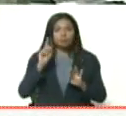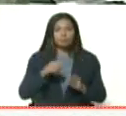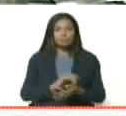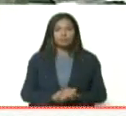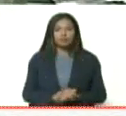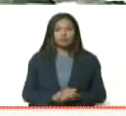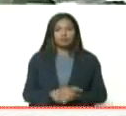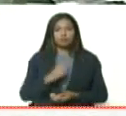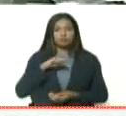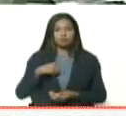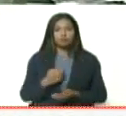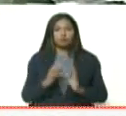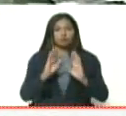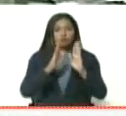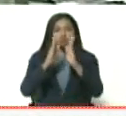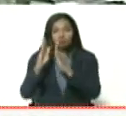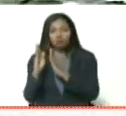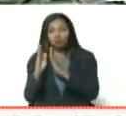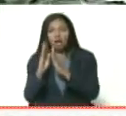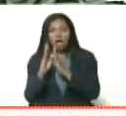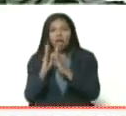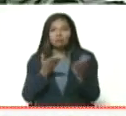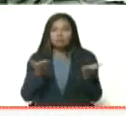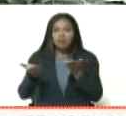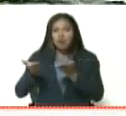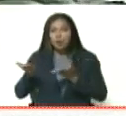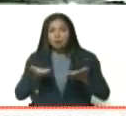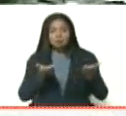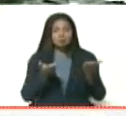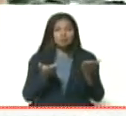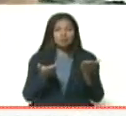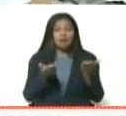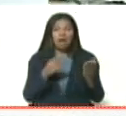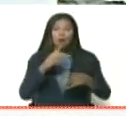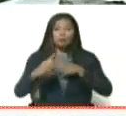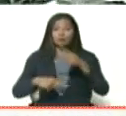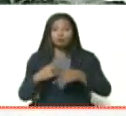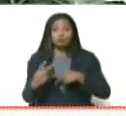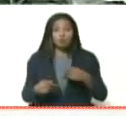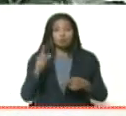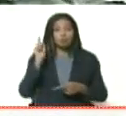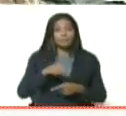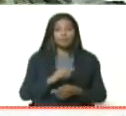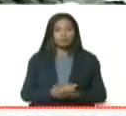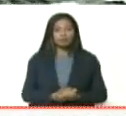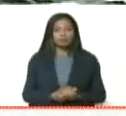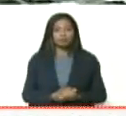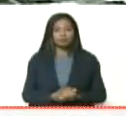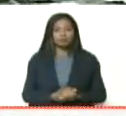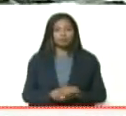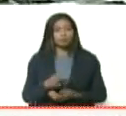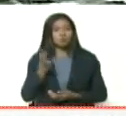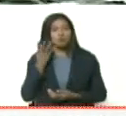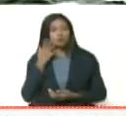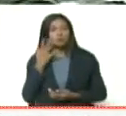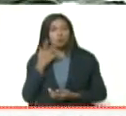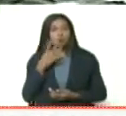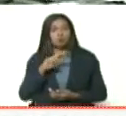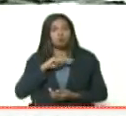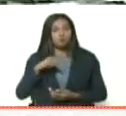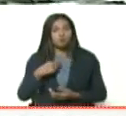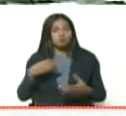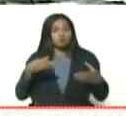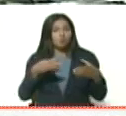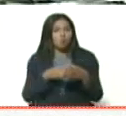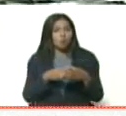lado, bueno, lo que es el control del sistema logístico, pero también la parte productiva. Por lo menos en el caso del